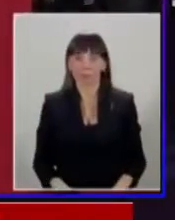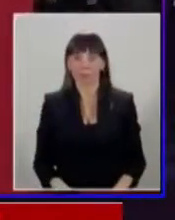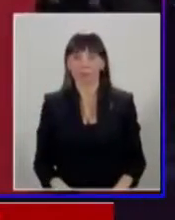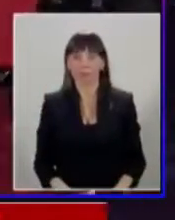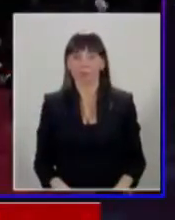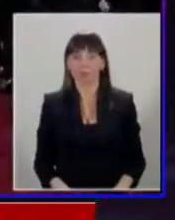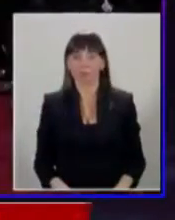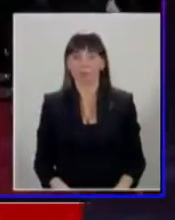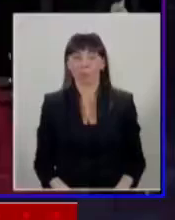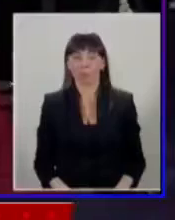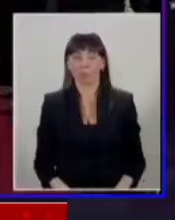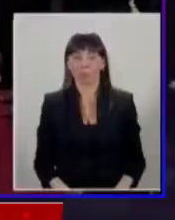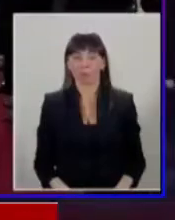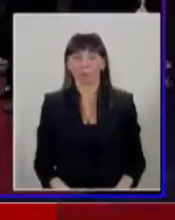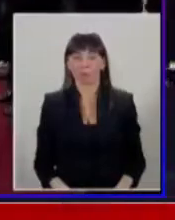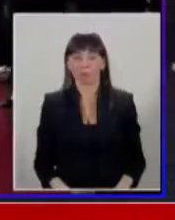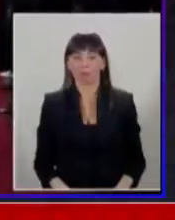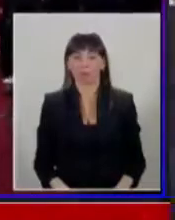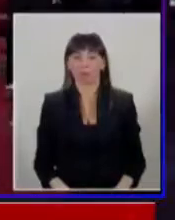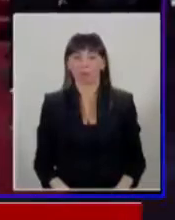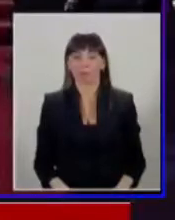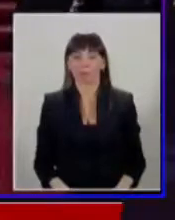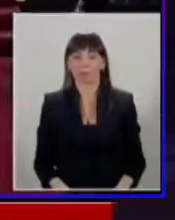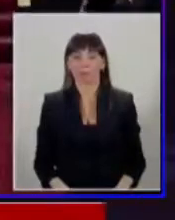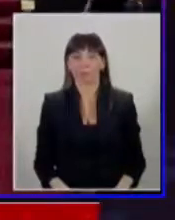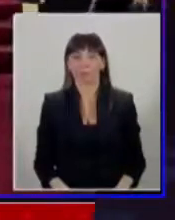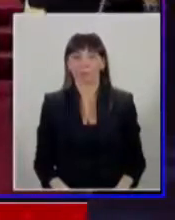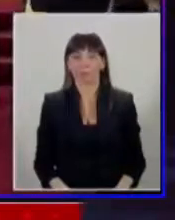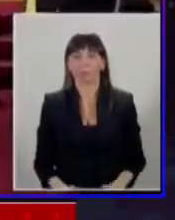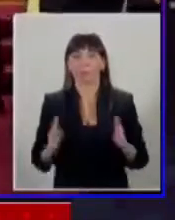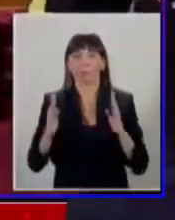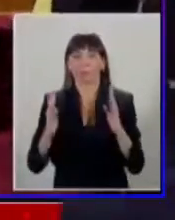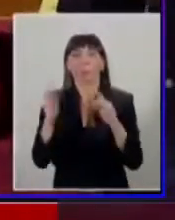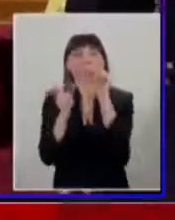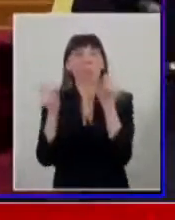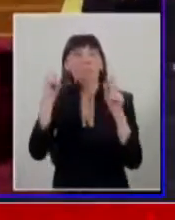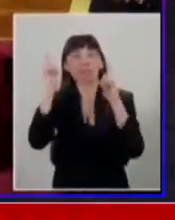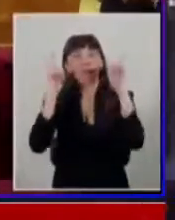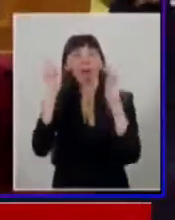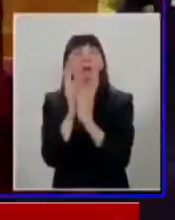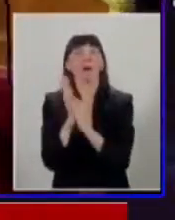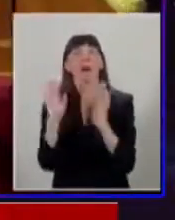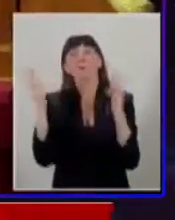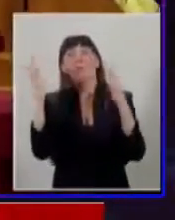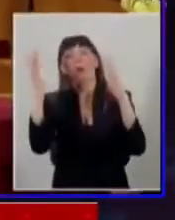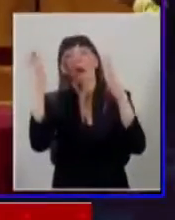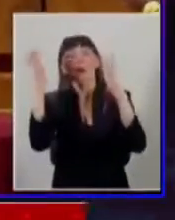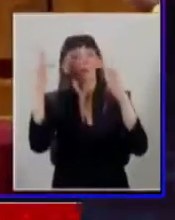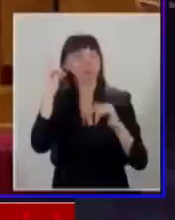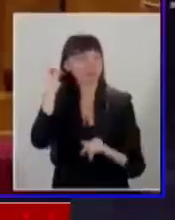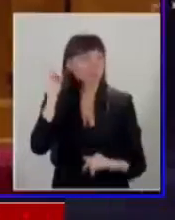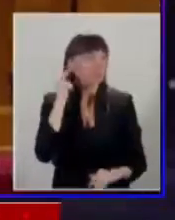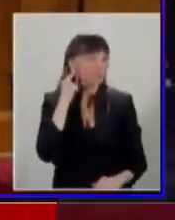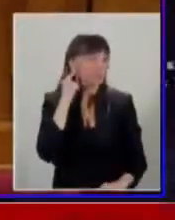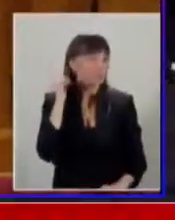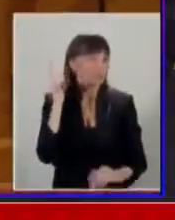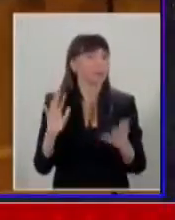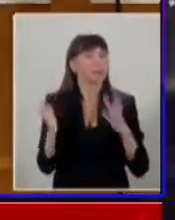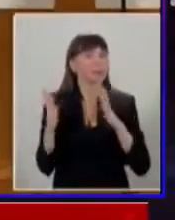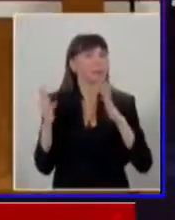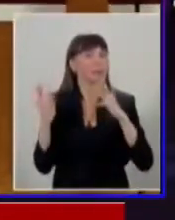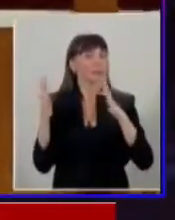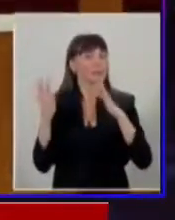cómo es posible entonces que no se haga un proyecto localizado y no se anuncie en este anuncio presidencial resulta un poco